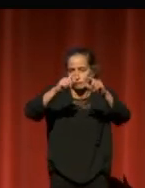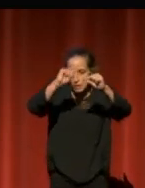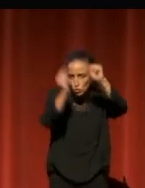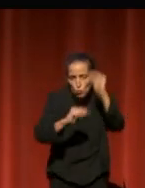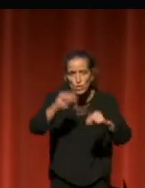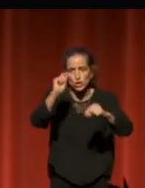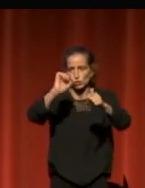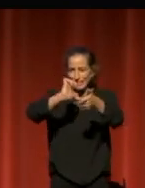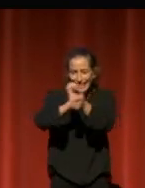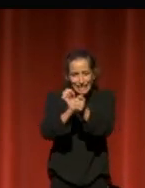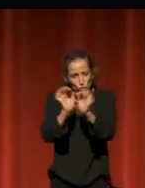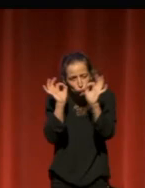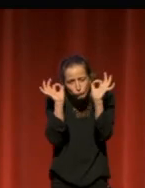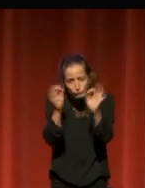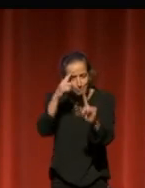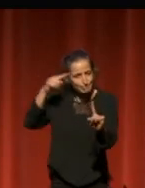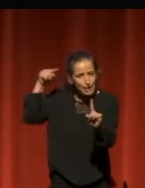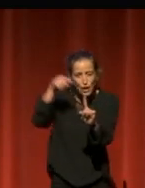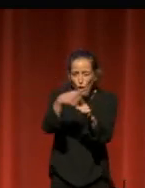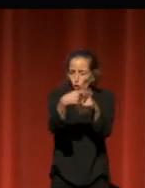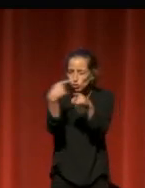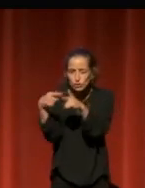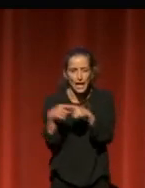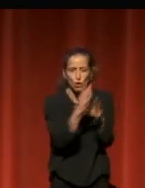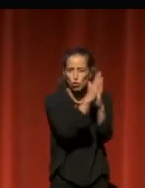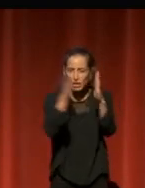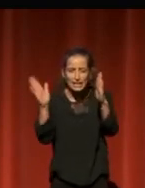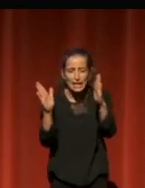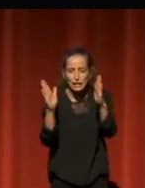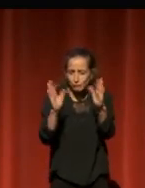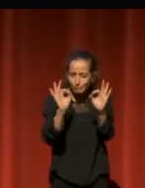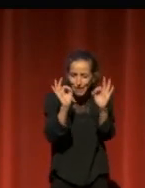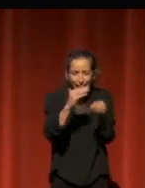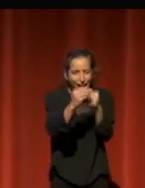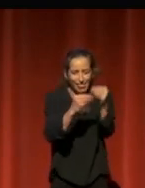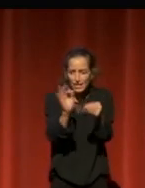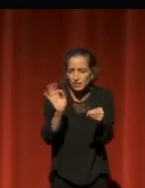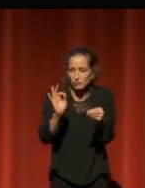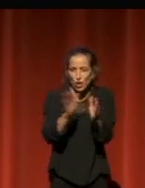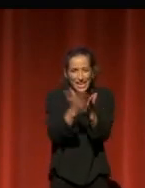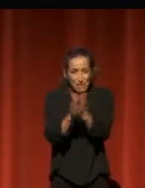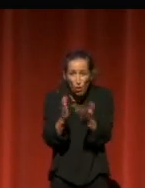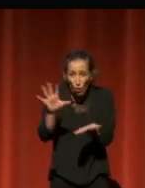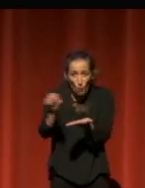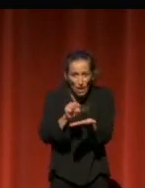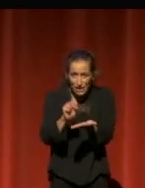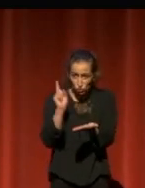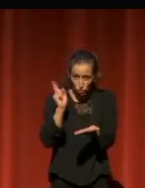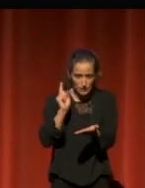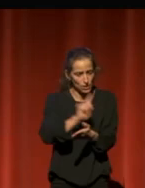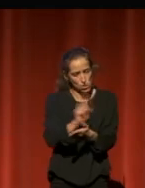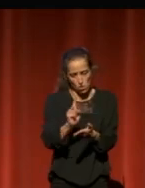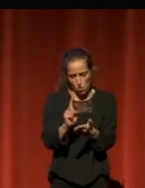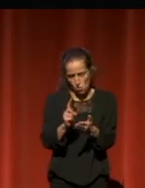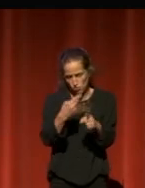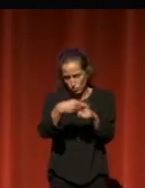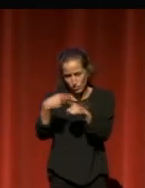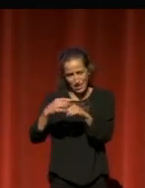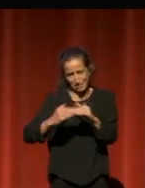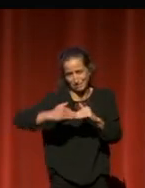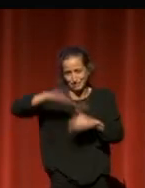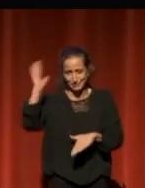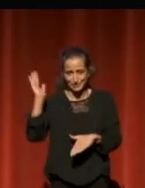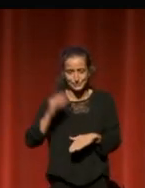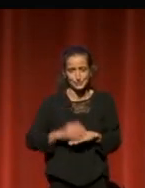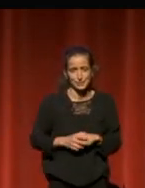las bibliotecas para hacer cosas concretas, más allá de comprar libros? Los libros los compramos. Más allá de comprar libros, que